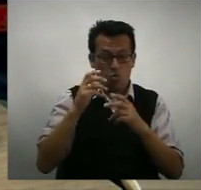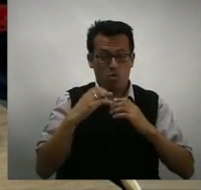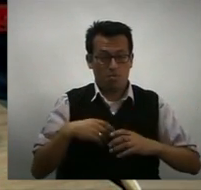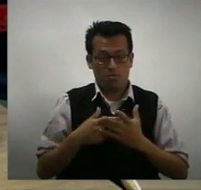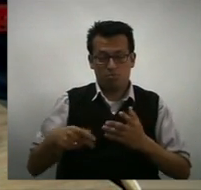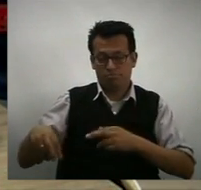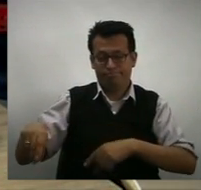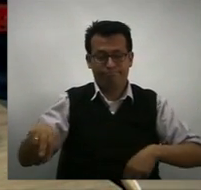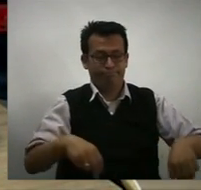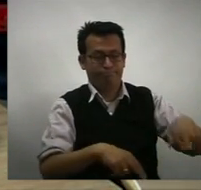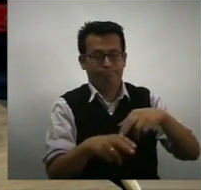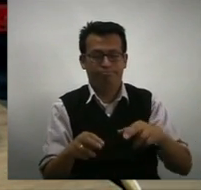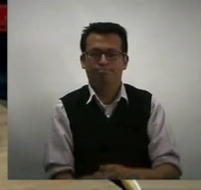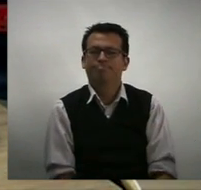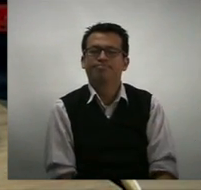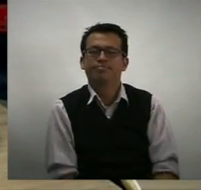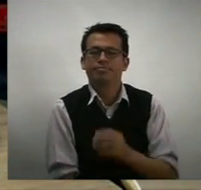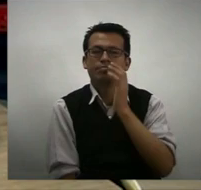ritmos emitidos por un gran ordenador.